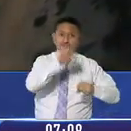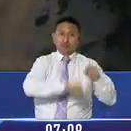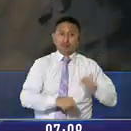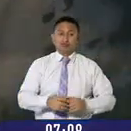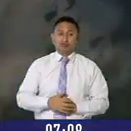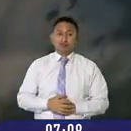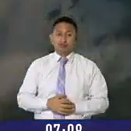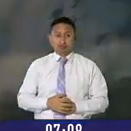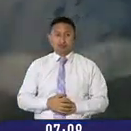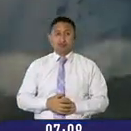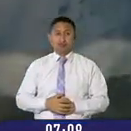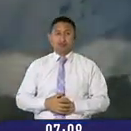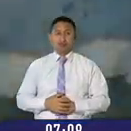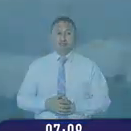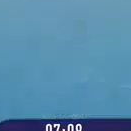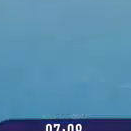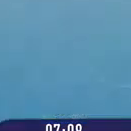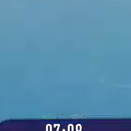Cadena.